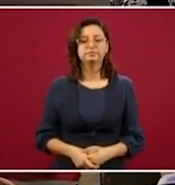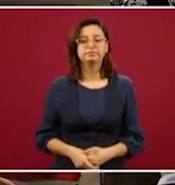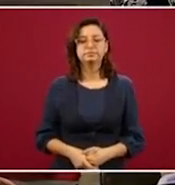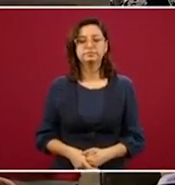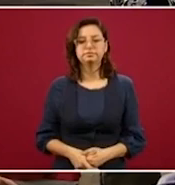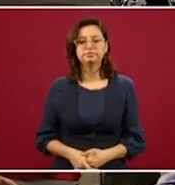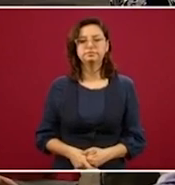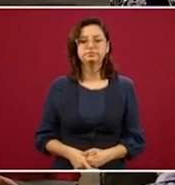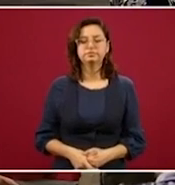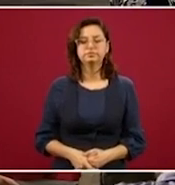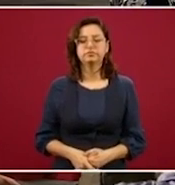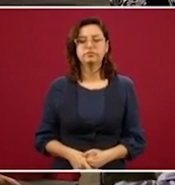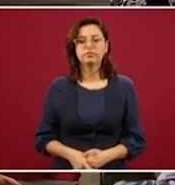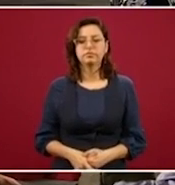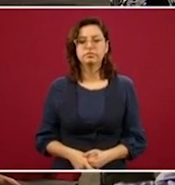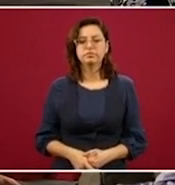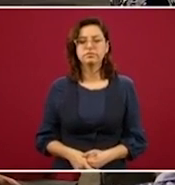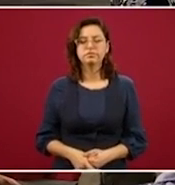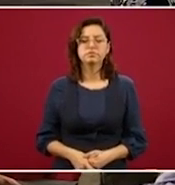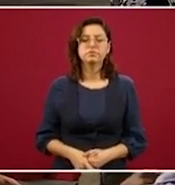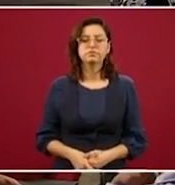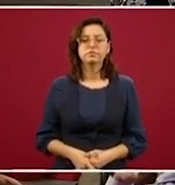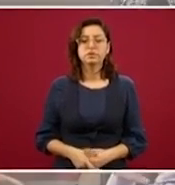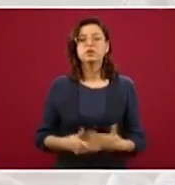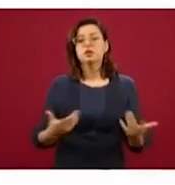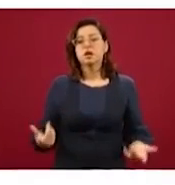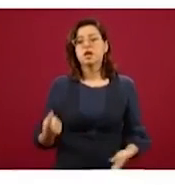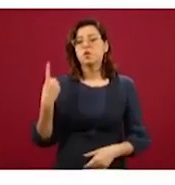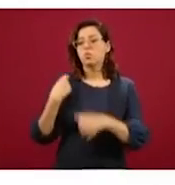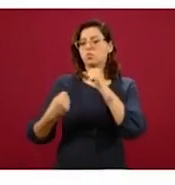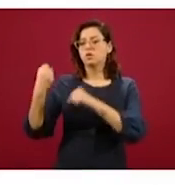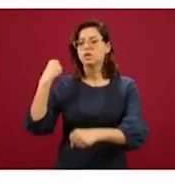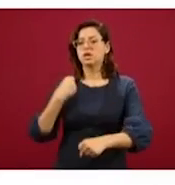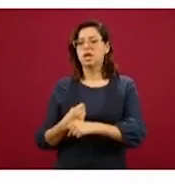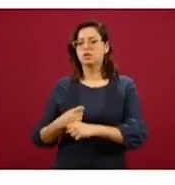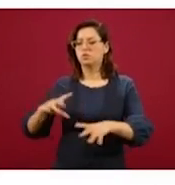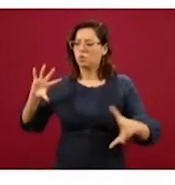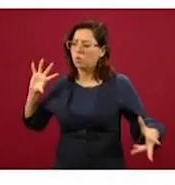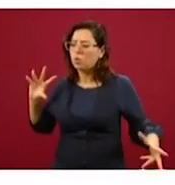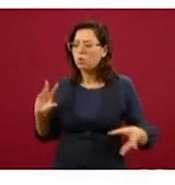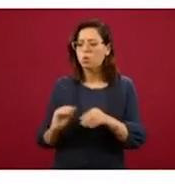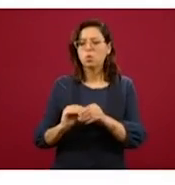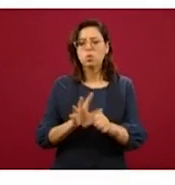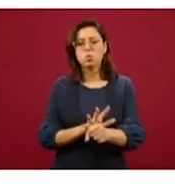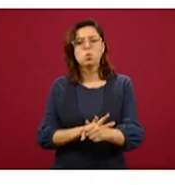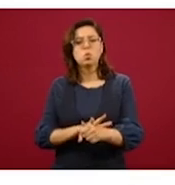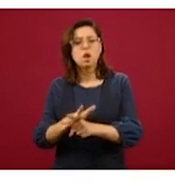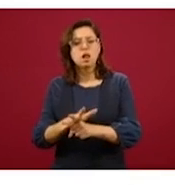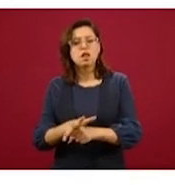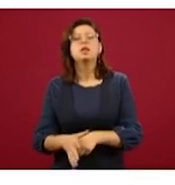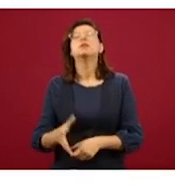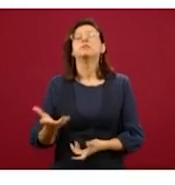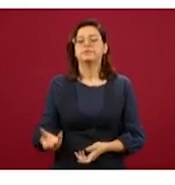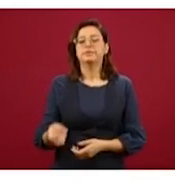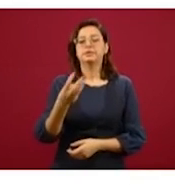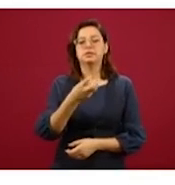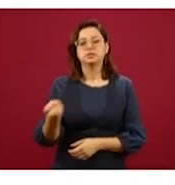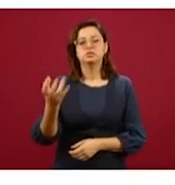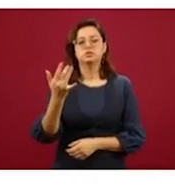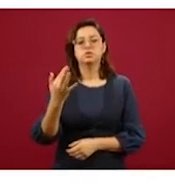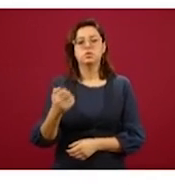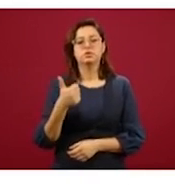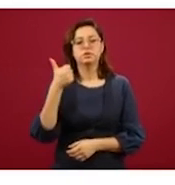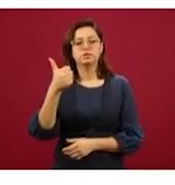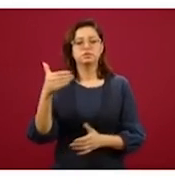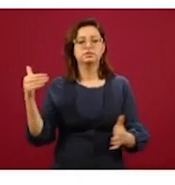Queremos darles muy rápido cuáles fueron los resultados del año pasado. El año pasado, como bien se mencionó, colocamos más de